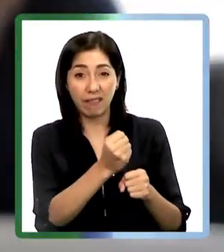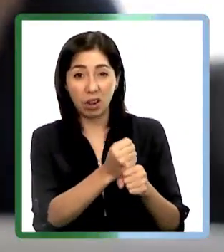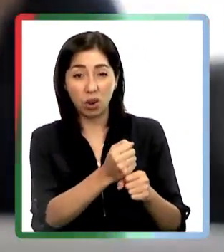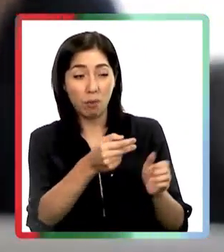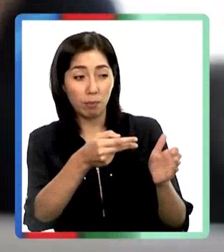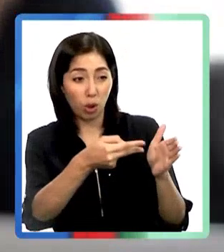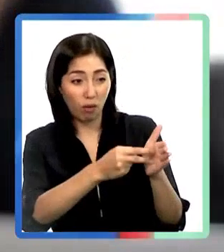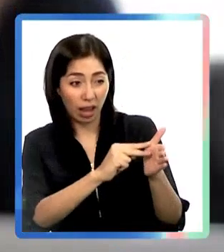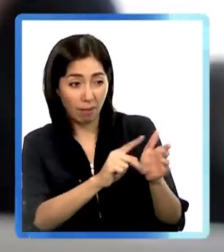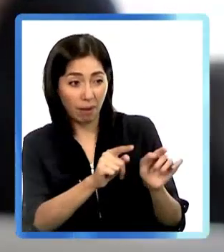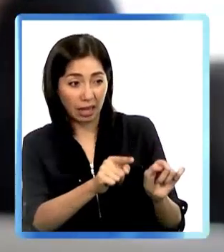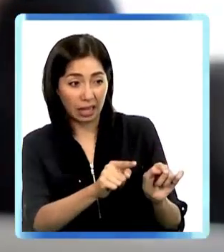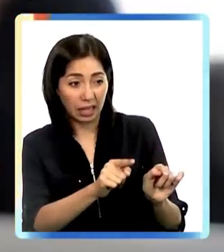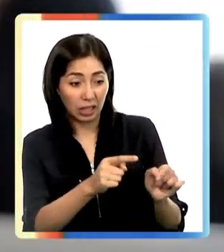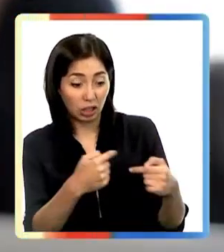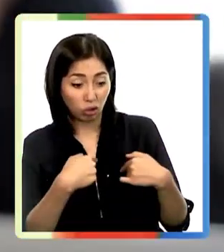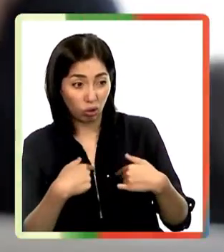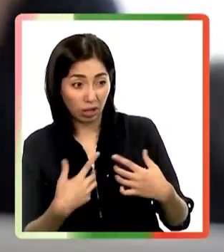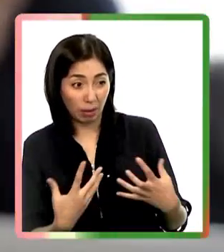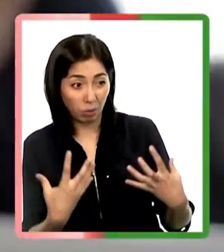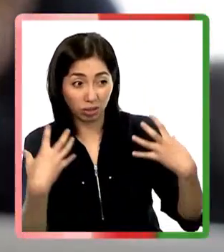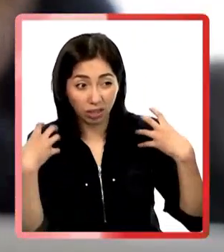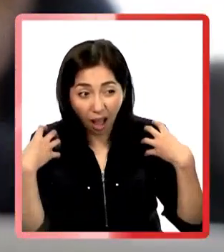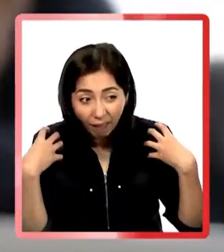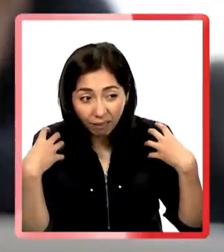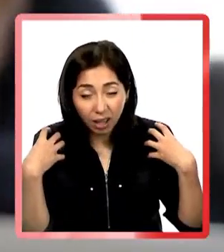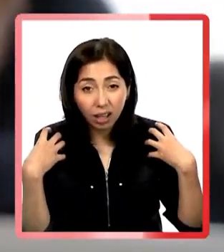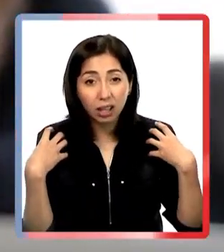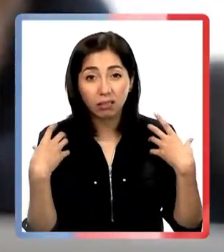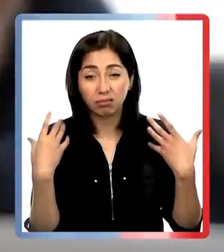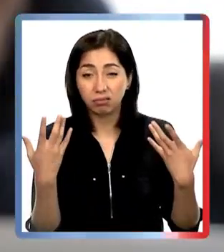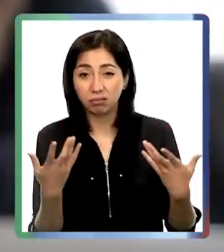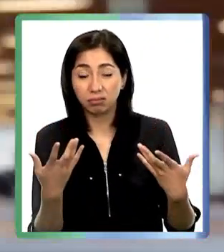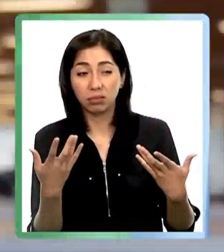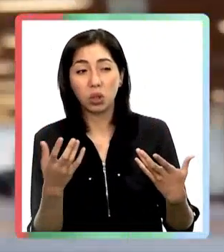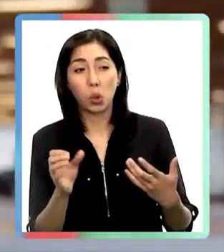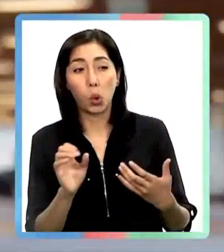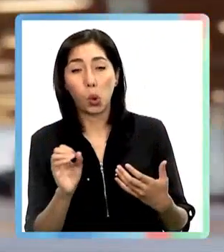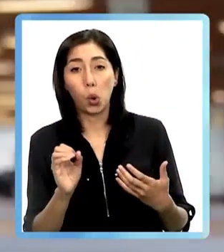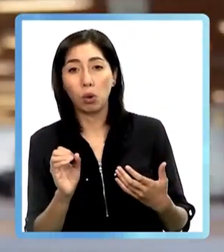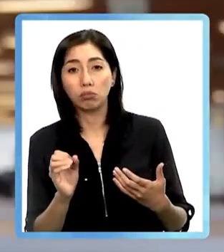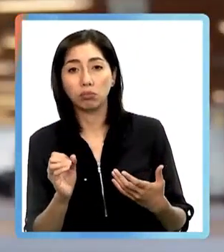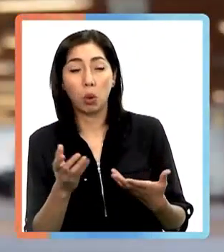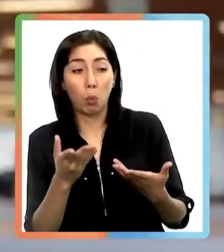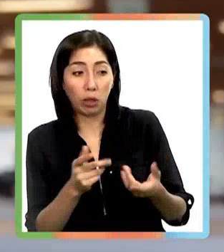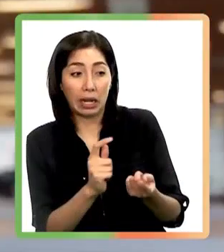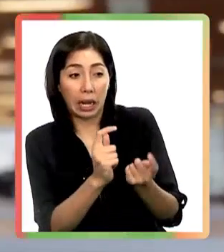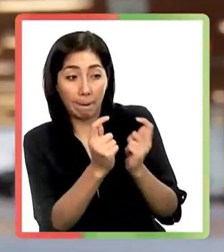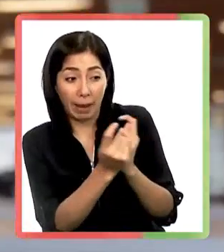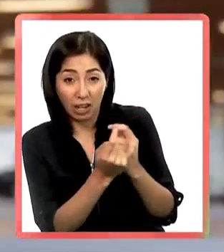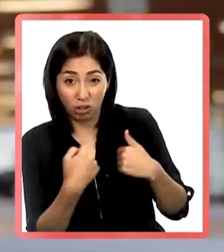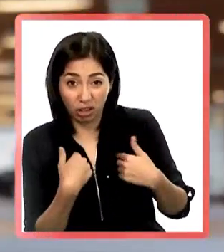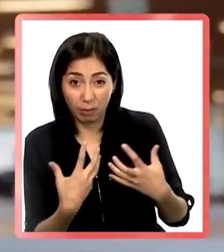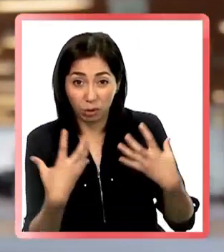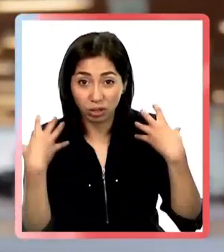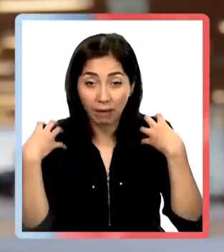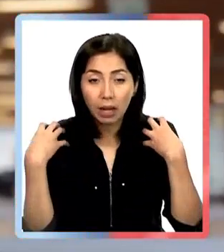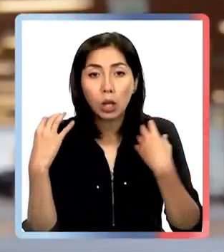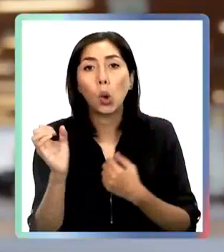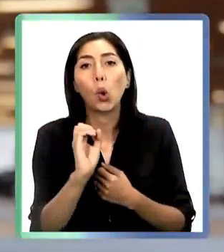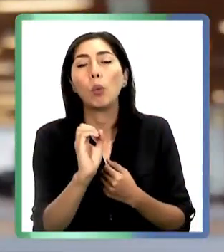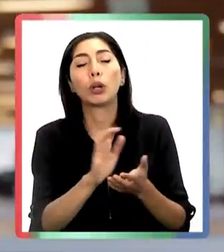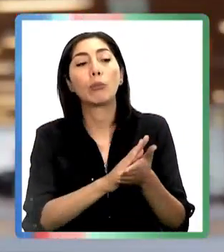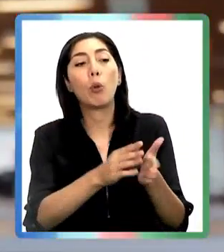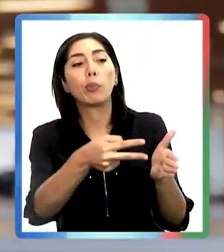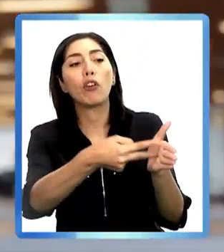trabajo, cuánto depende de mí para que mejore, para que cambie, para que pueda ser diferente, o si es un